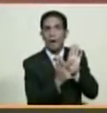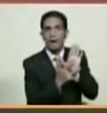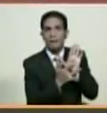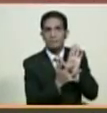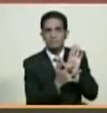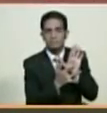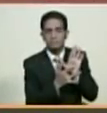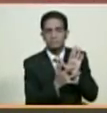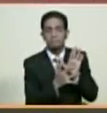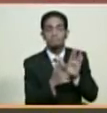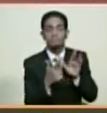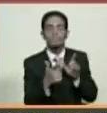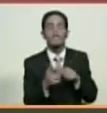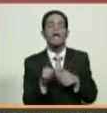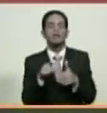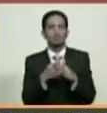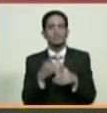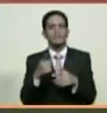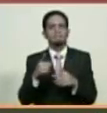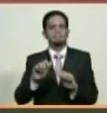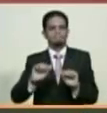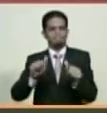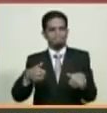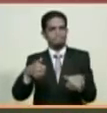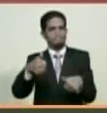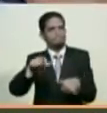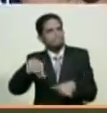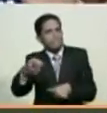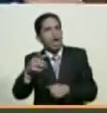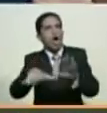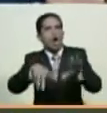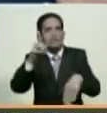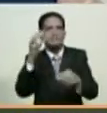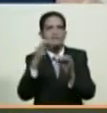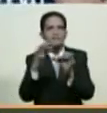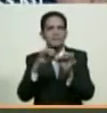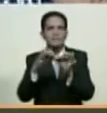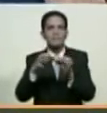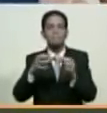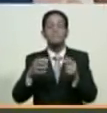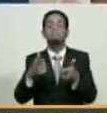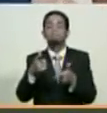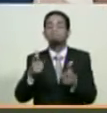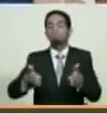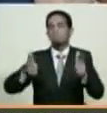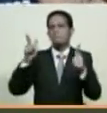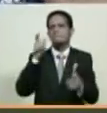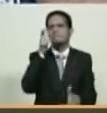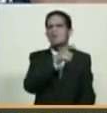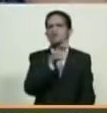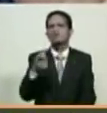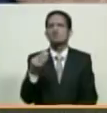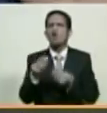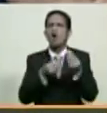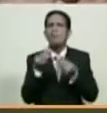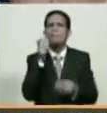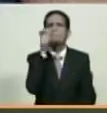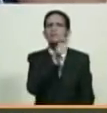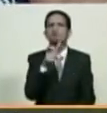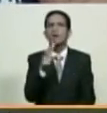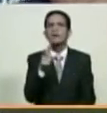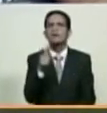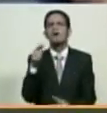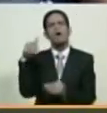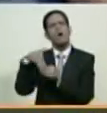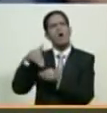de oro, que arranca el próximo 11 de septiembre, le va a permitir a las venezolanas y a los venezolanos ahorrar. ¿En qué? En